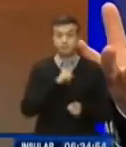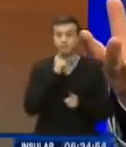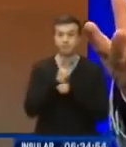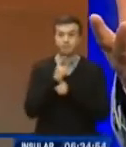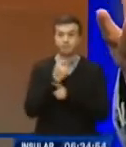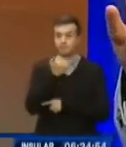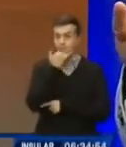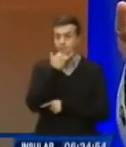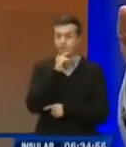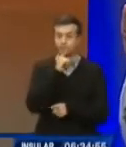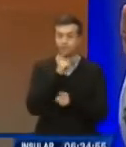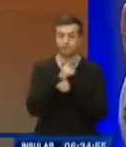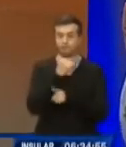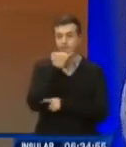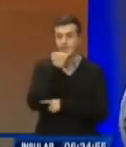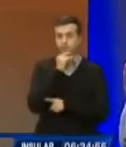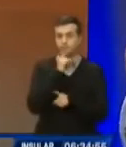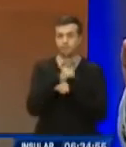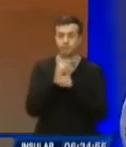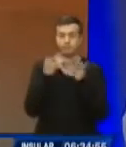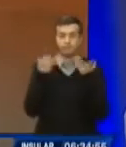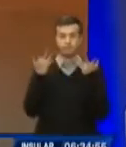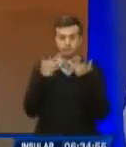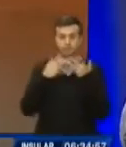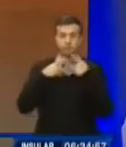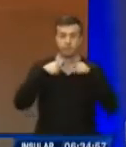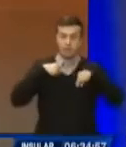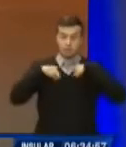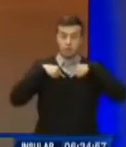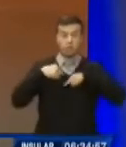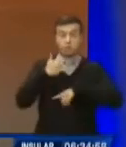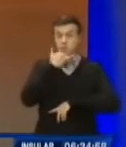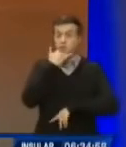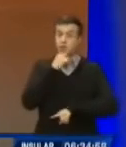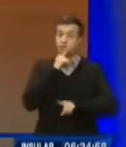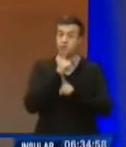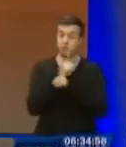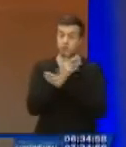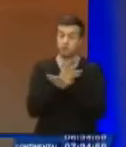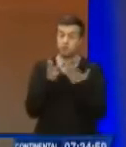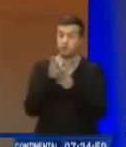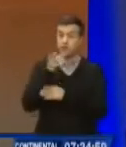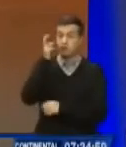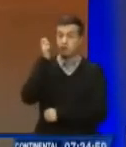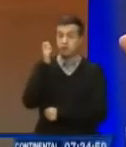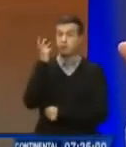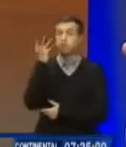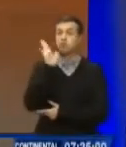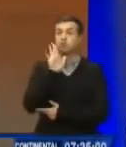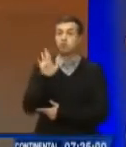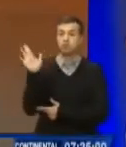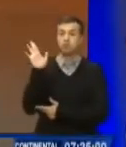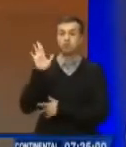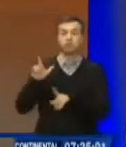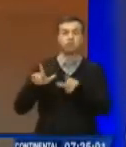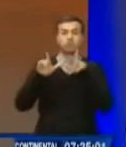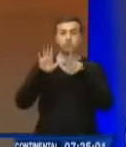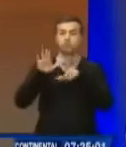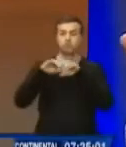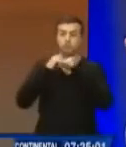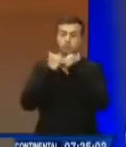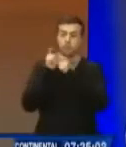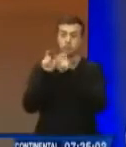por parte de la parte ejecutiva de la federación sino de su membresía de su asamblea